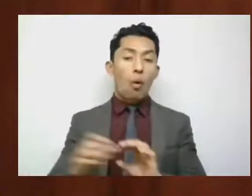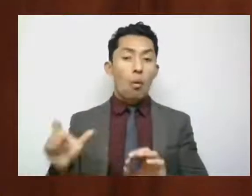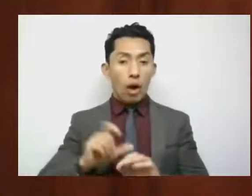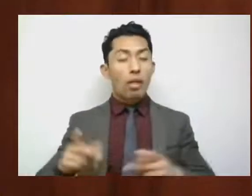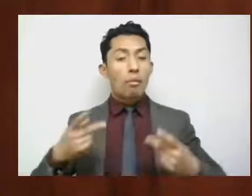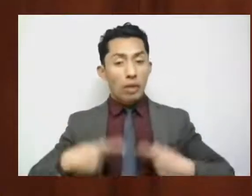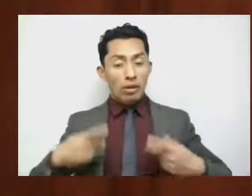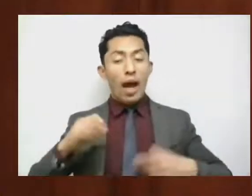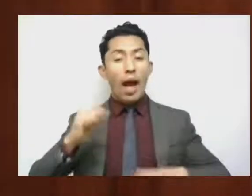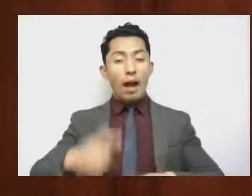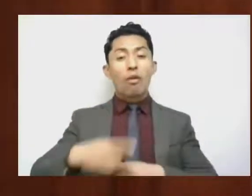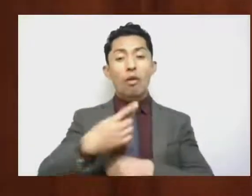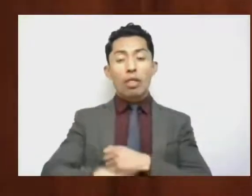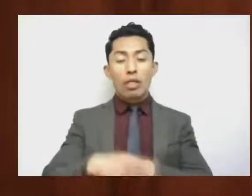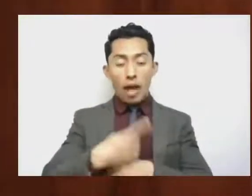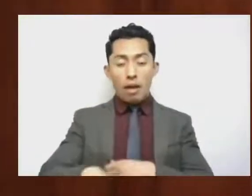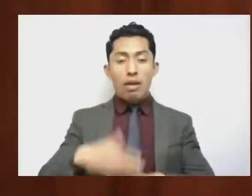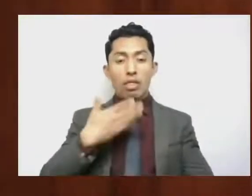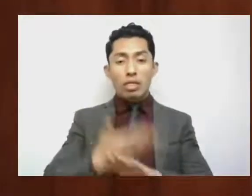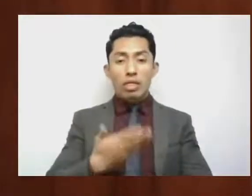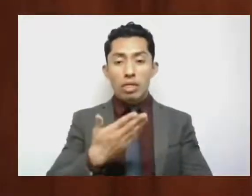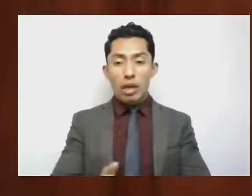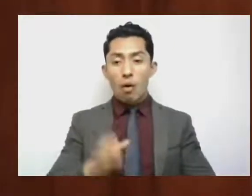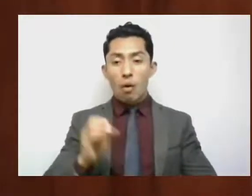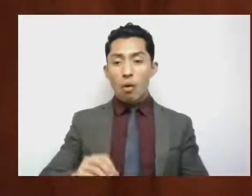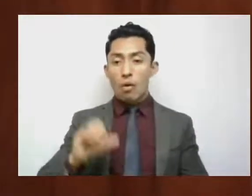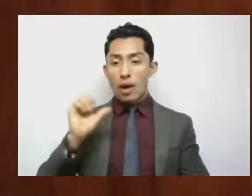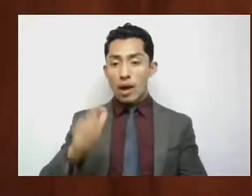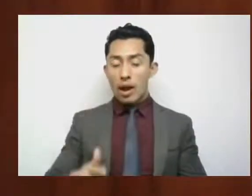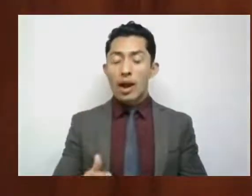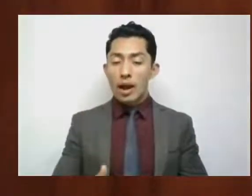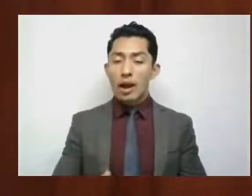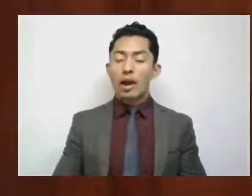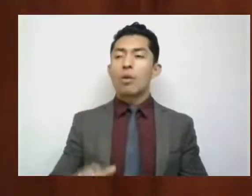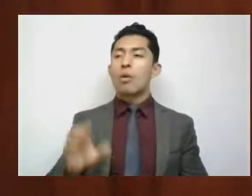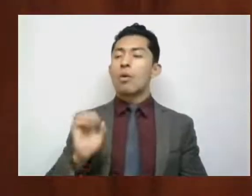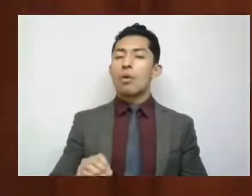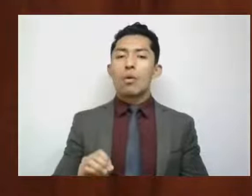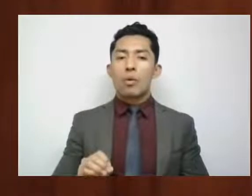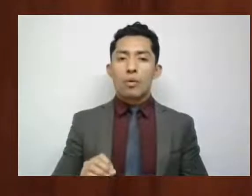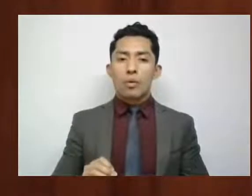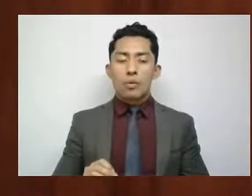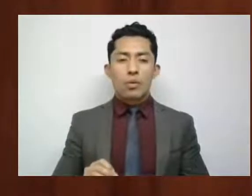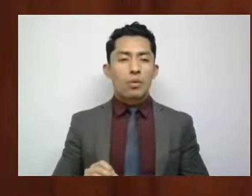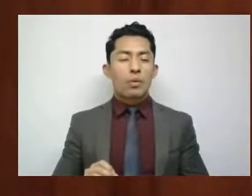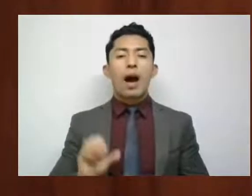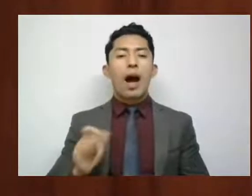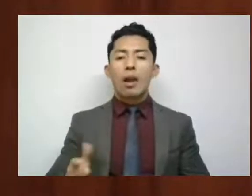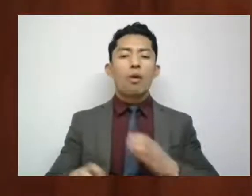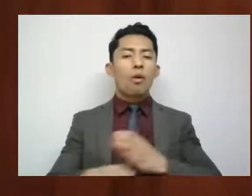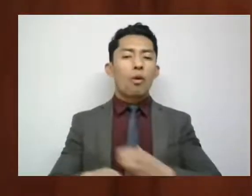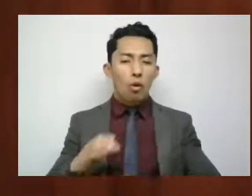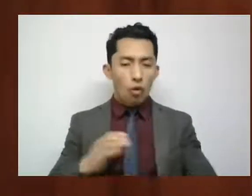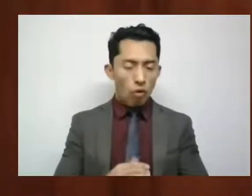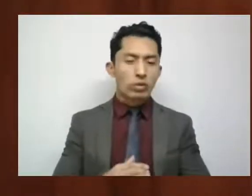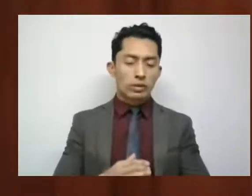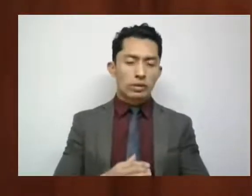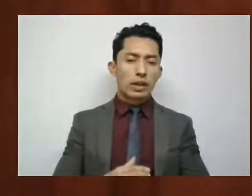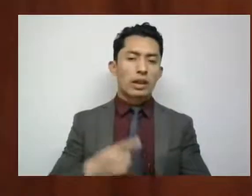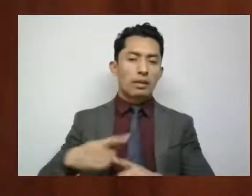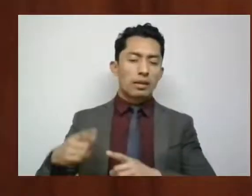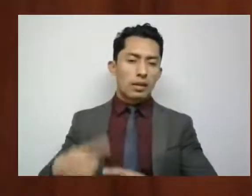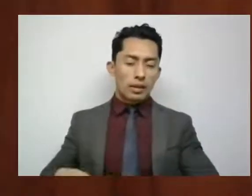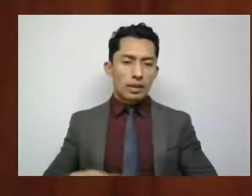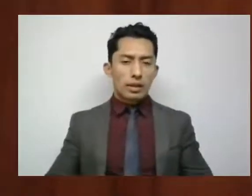persona o a un bien o a un mueble o inmueble, como son